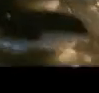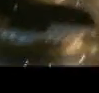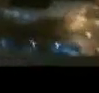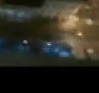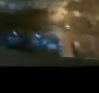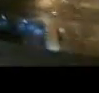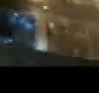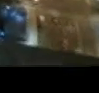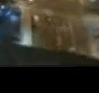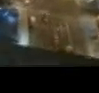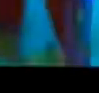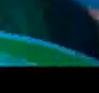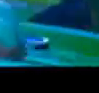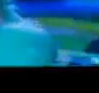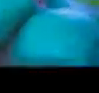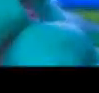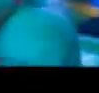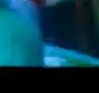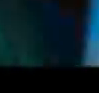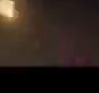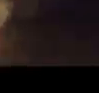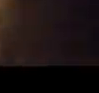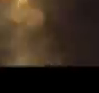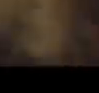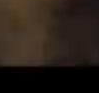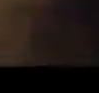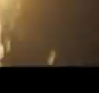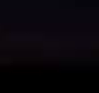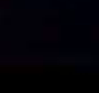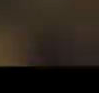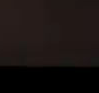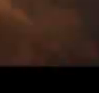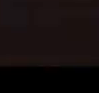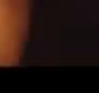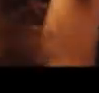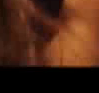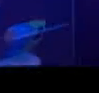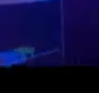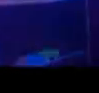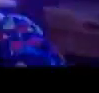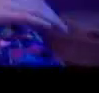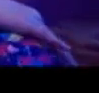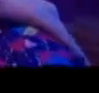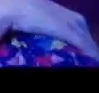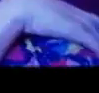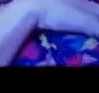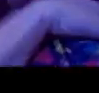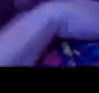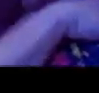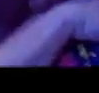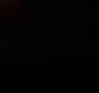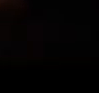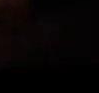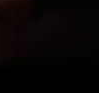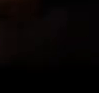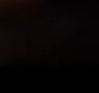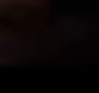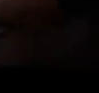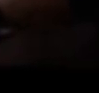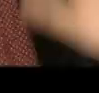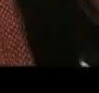cada vez más loco. Súbete a ese crazy train y que nunca te quiten la libertad. Siéntete orgullosa.